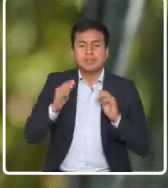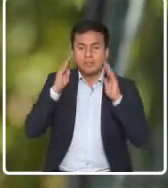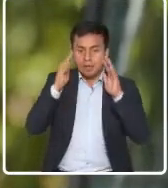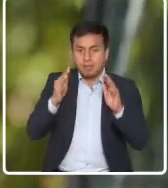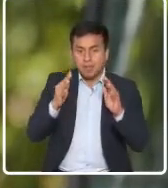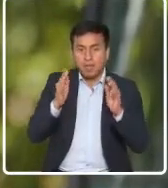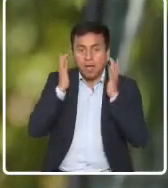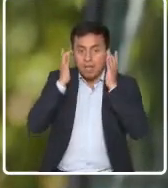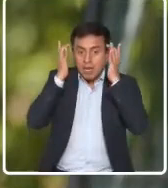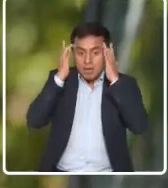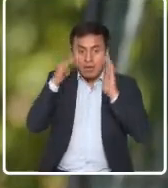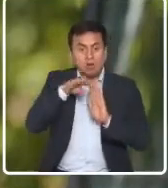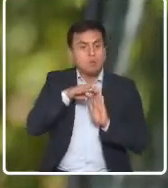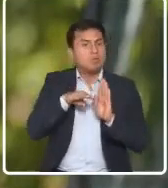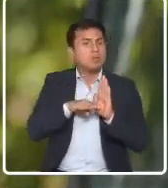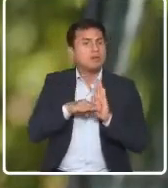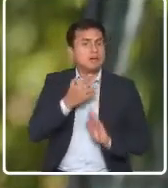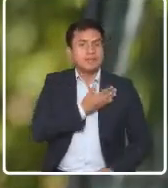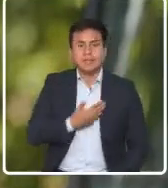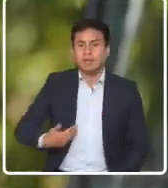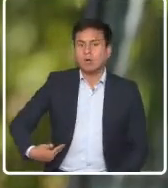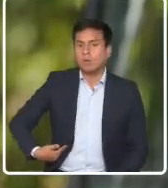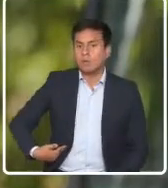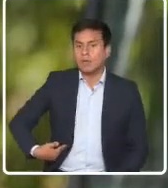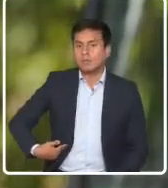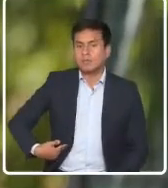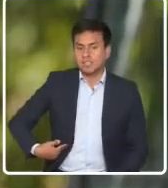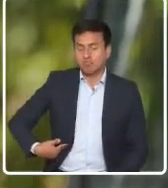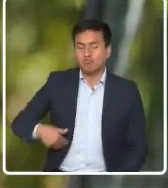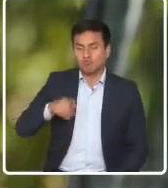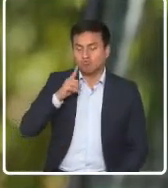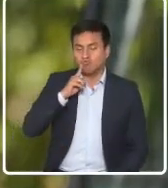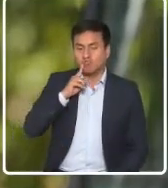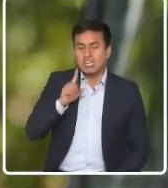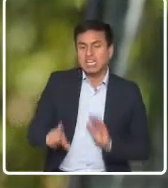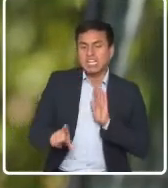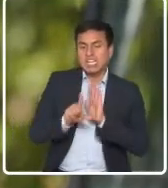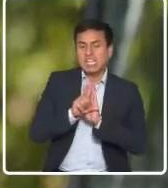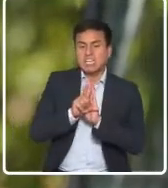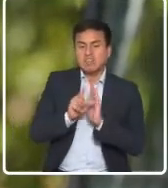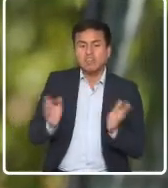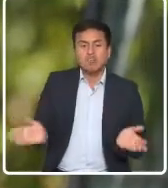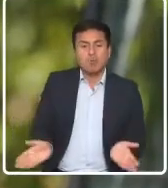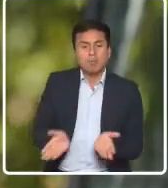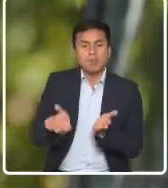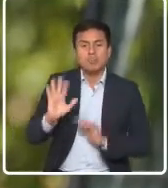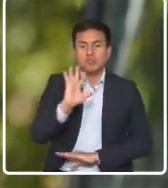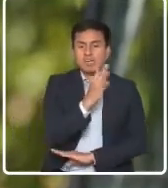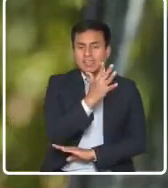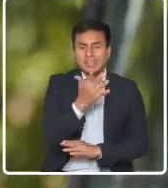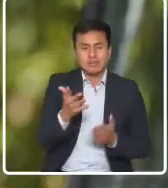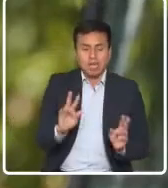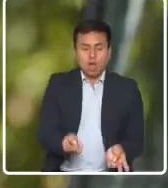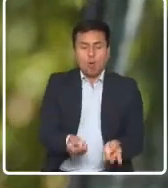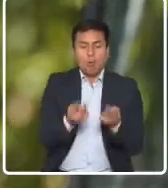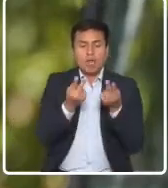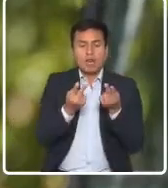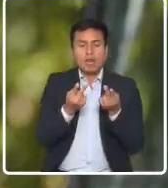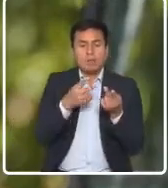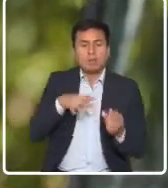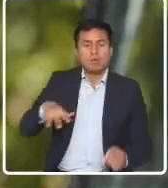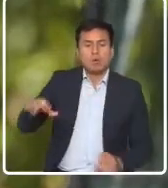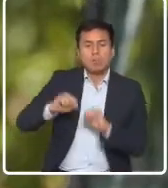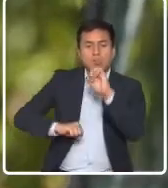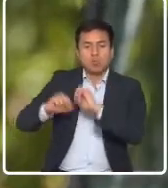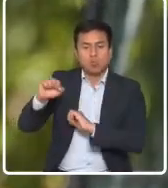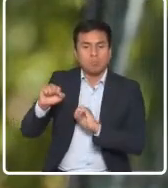está, nos alegramos en el programa de gobierno de nuestro presidente, la ley de fomento forestal para recuperar un mundo